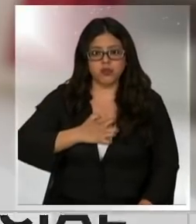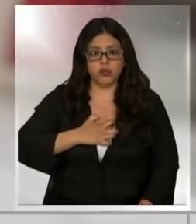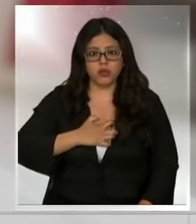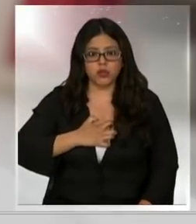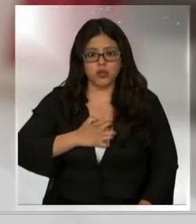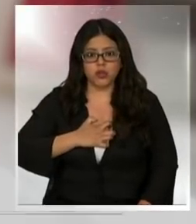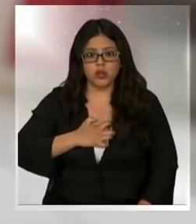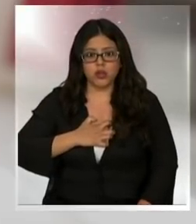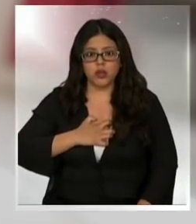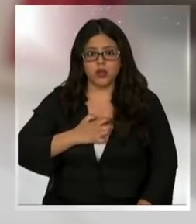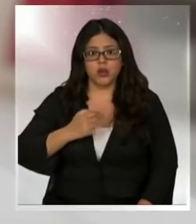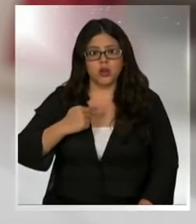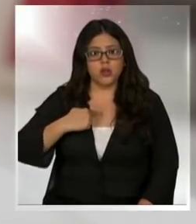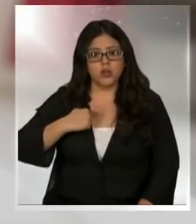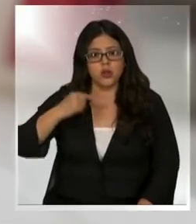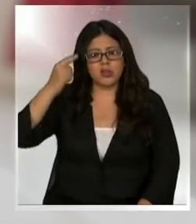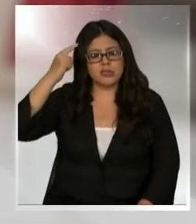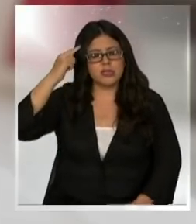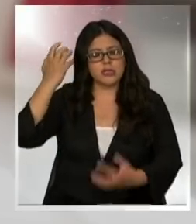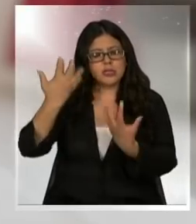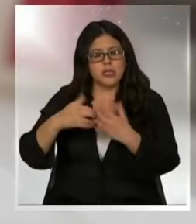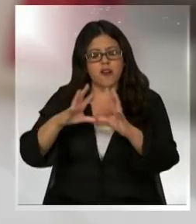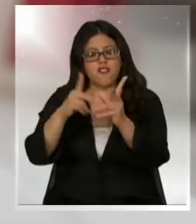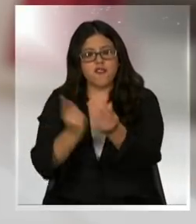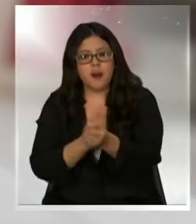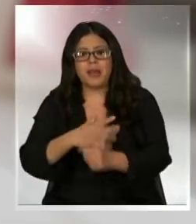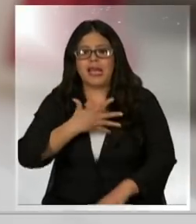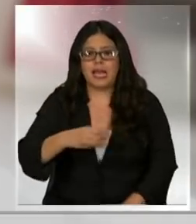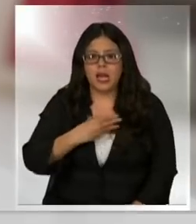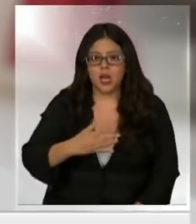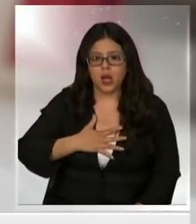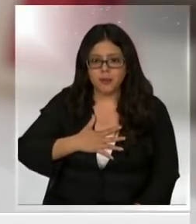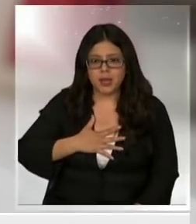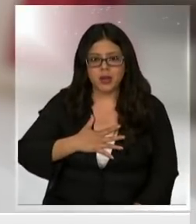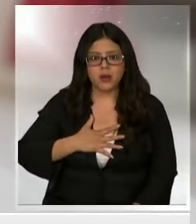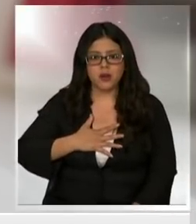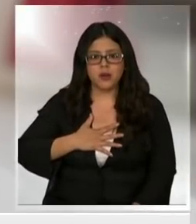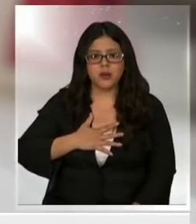susto, se me pasó por la cabeza mi familia, mis hijos.